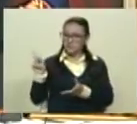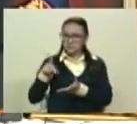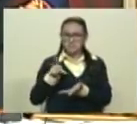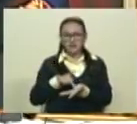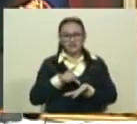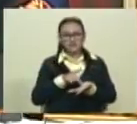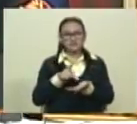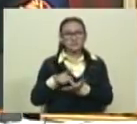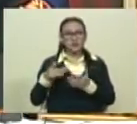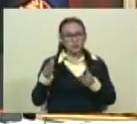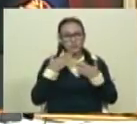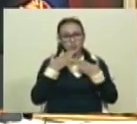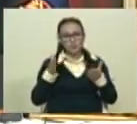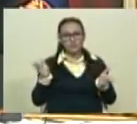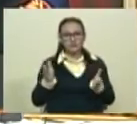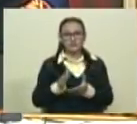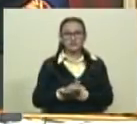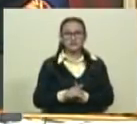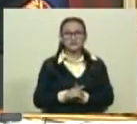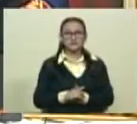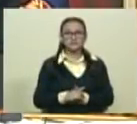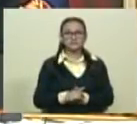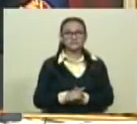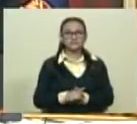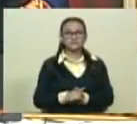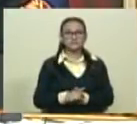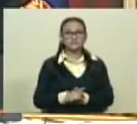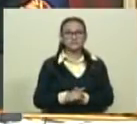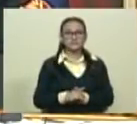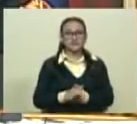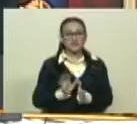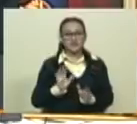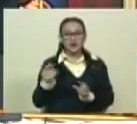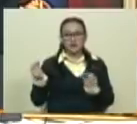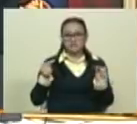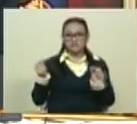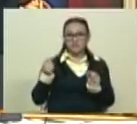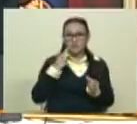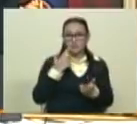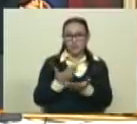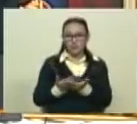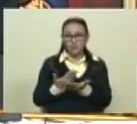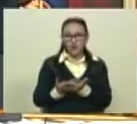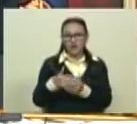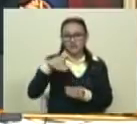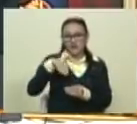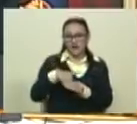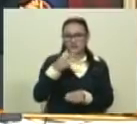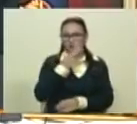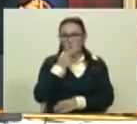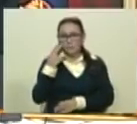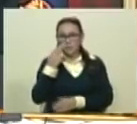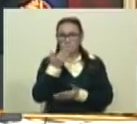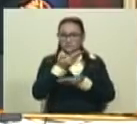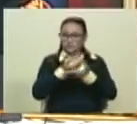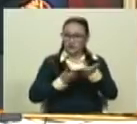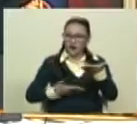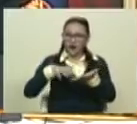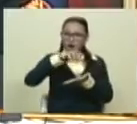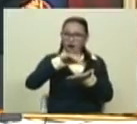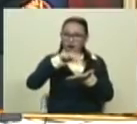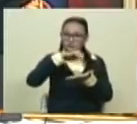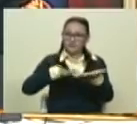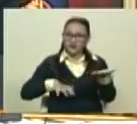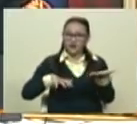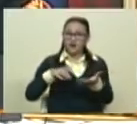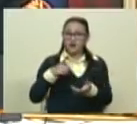en las sesiones públicas. Ya han recibido propuestas y cartas y compromisos de muchos de los victimarios